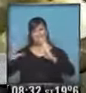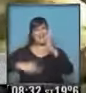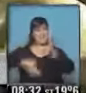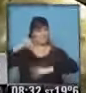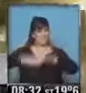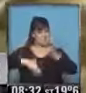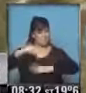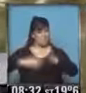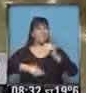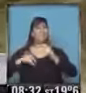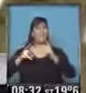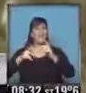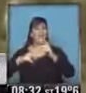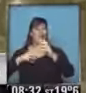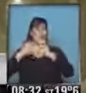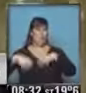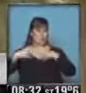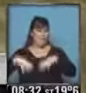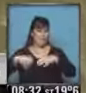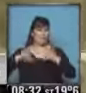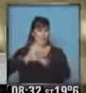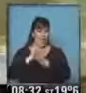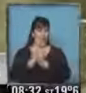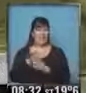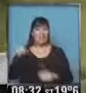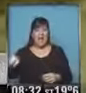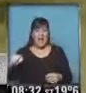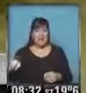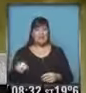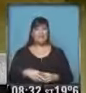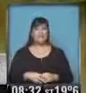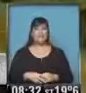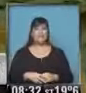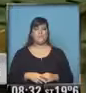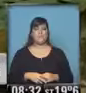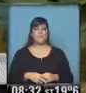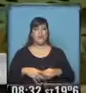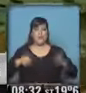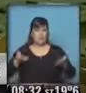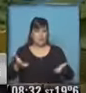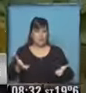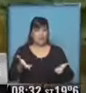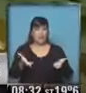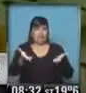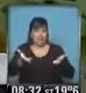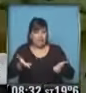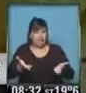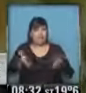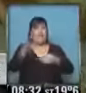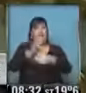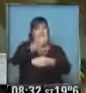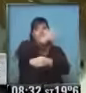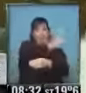los huevos de Pascua artesanales. En esta estación están saliendo de la cinta transportadora, ya pasaron por el proceso